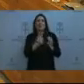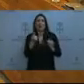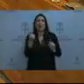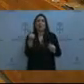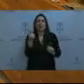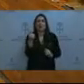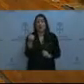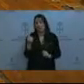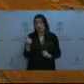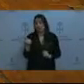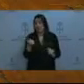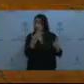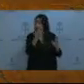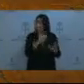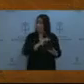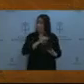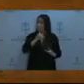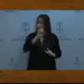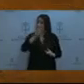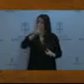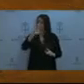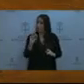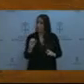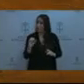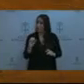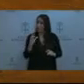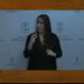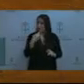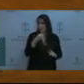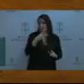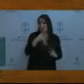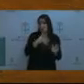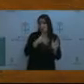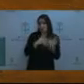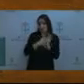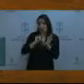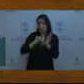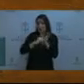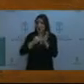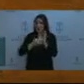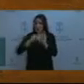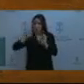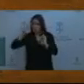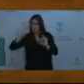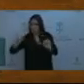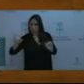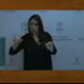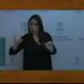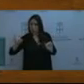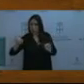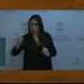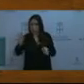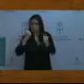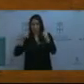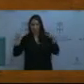capitalista, usted, señor Zapico, es porque hay otro alternativo. Bien, quiero decirle, mire, no, no, sí, sí, el de economía central